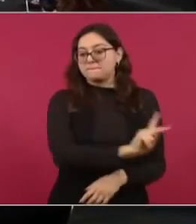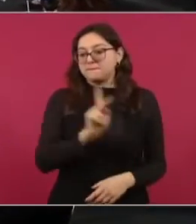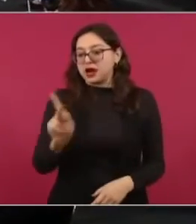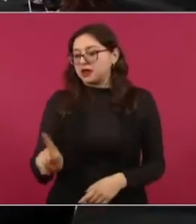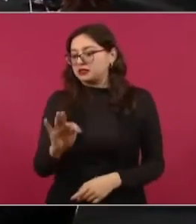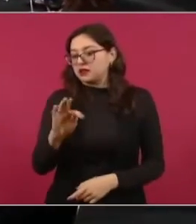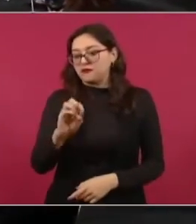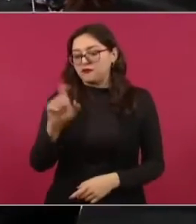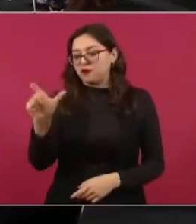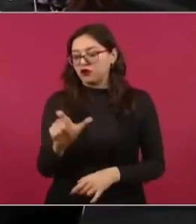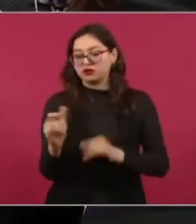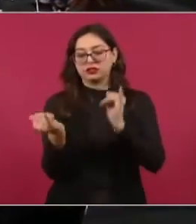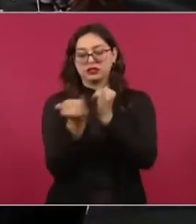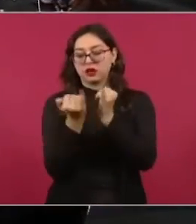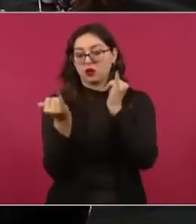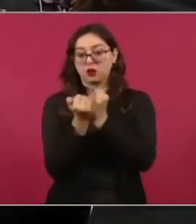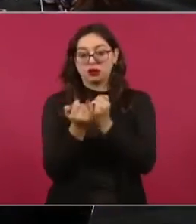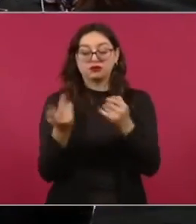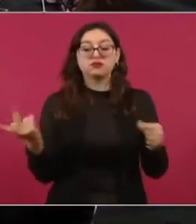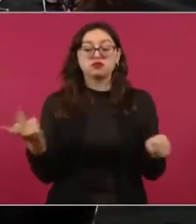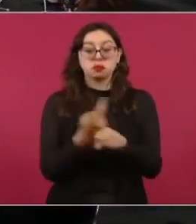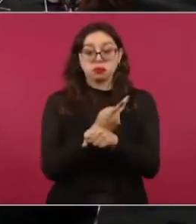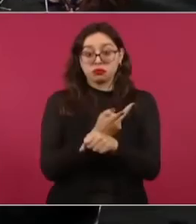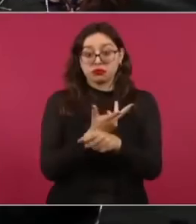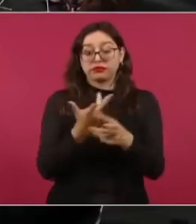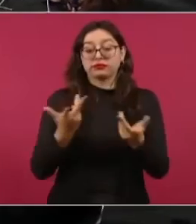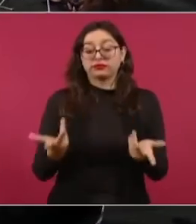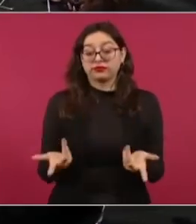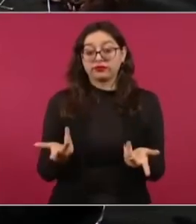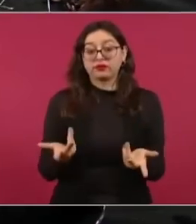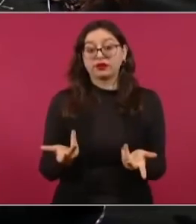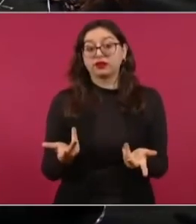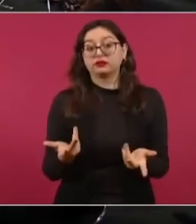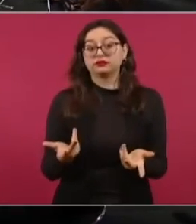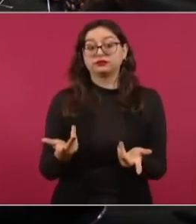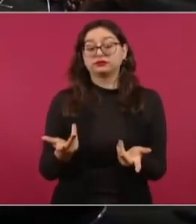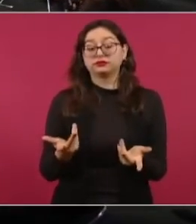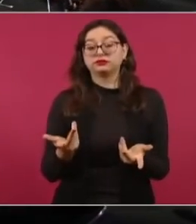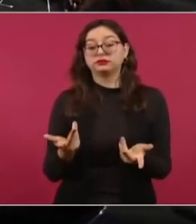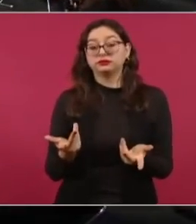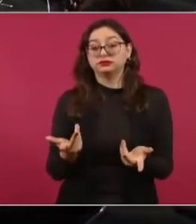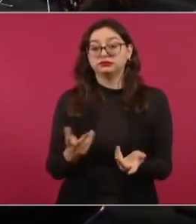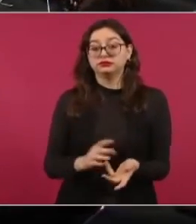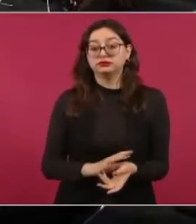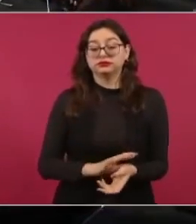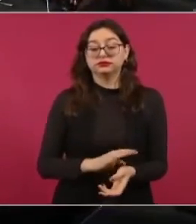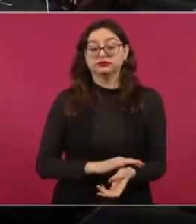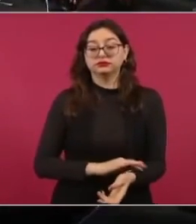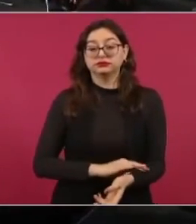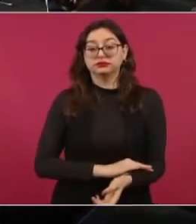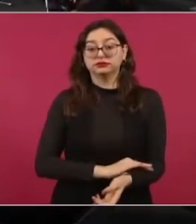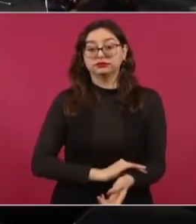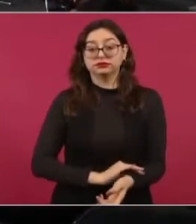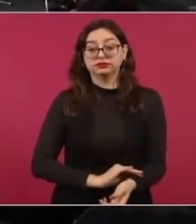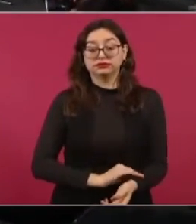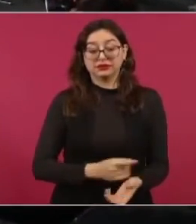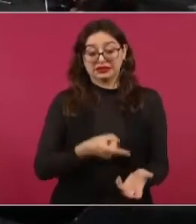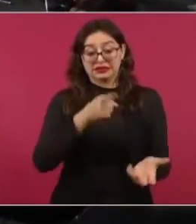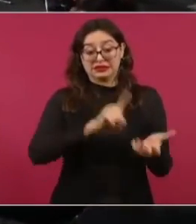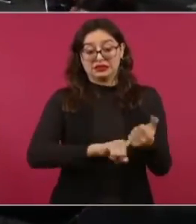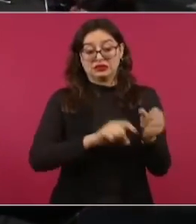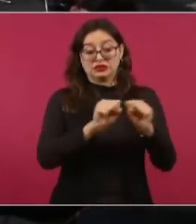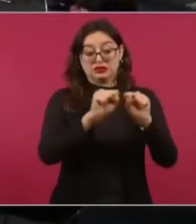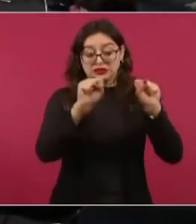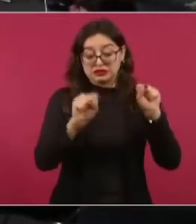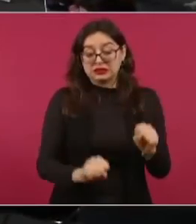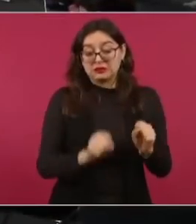se enfrentó a Ernesto Zedillo, cuando ya Zedillo toma el poder, pues es un sistema judicial y